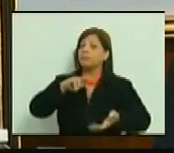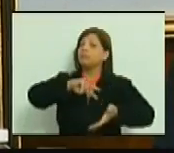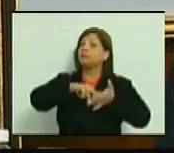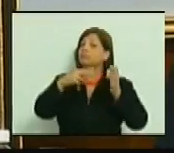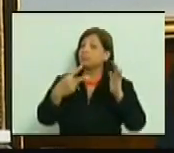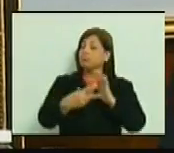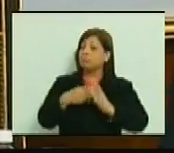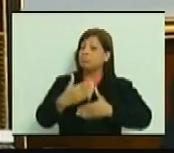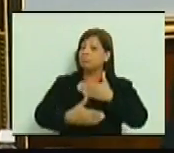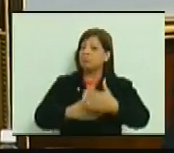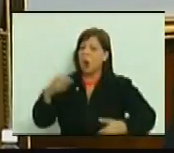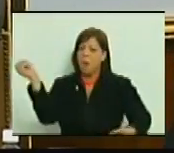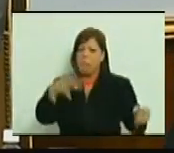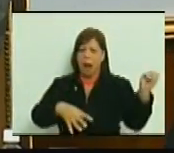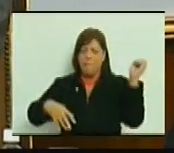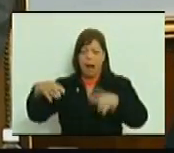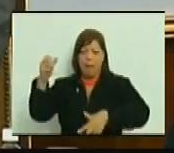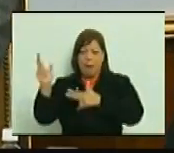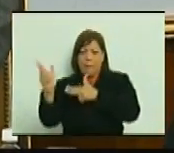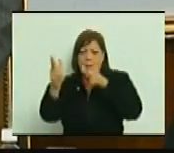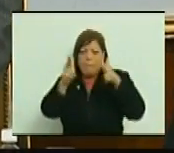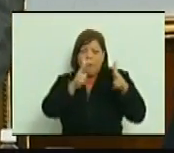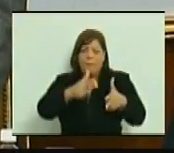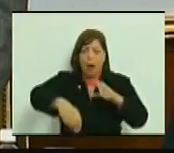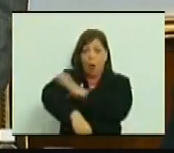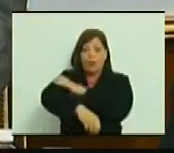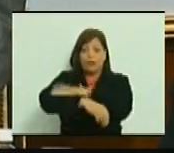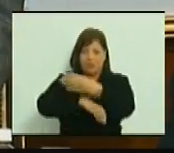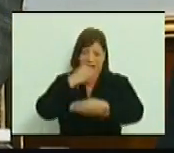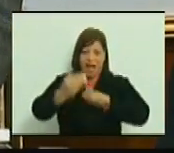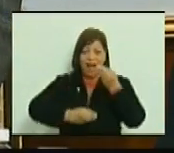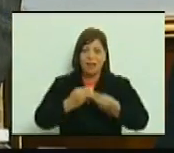todo el proceso de guarimba y desestabilización que ha vivido el país.